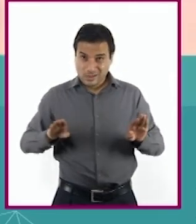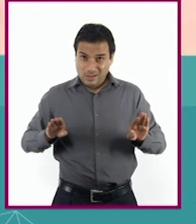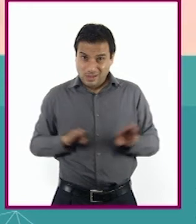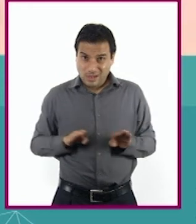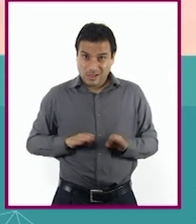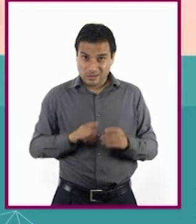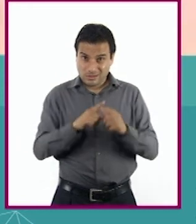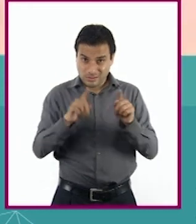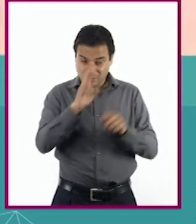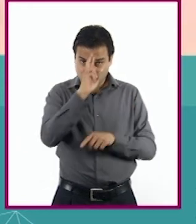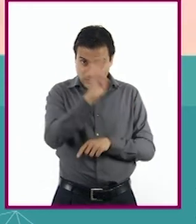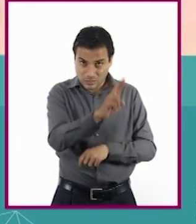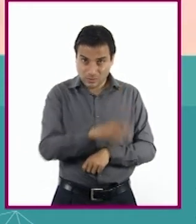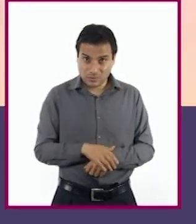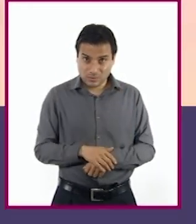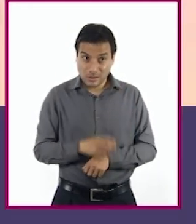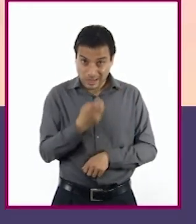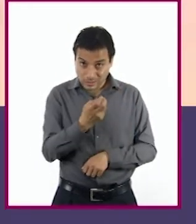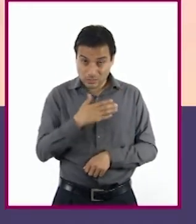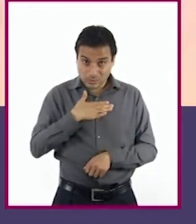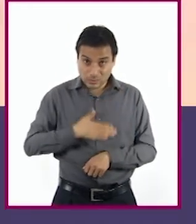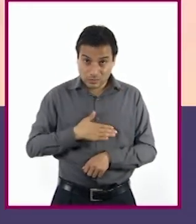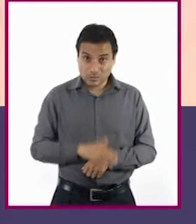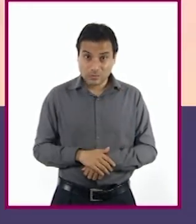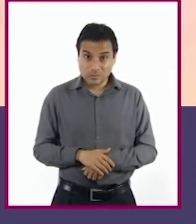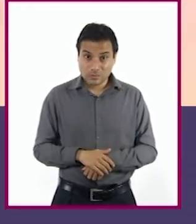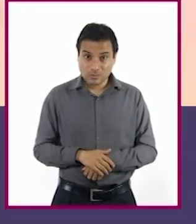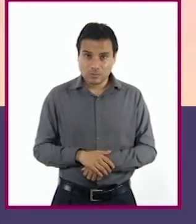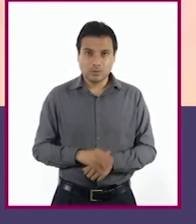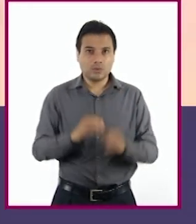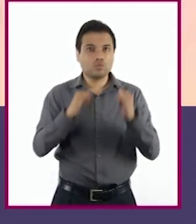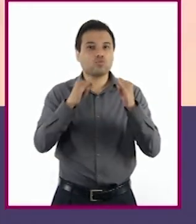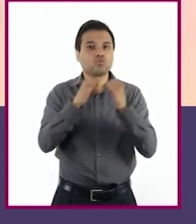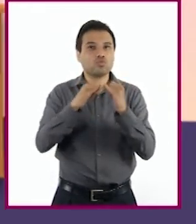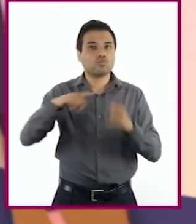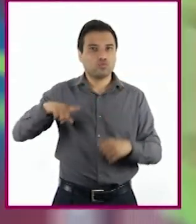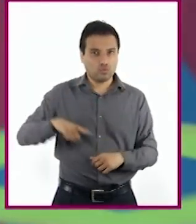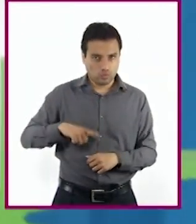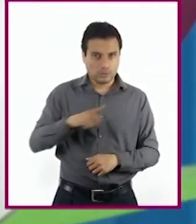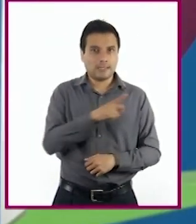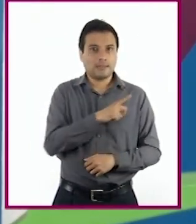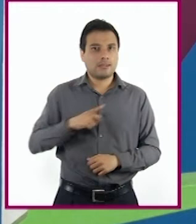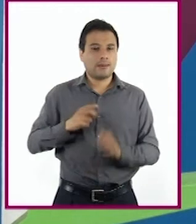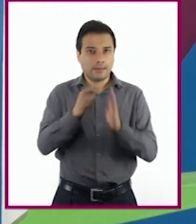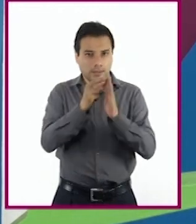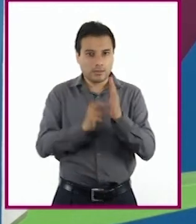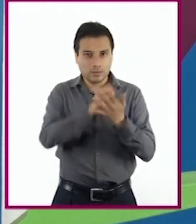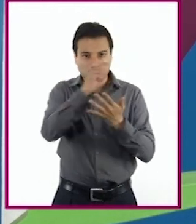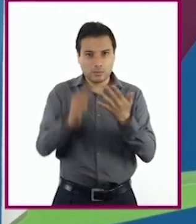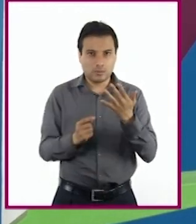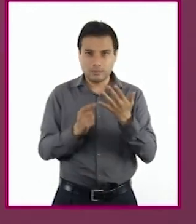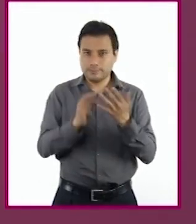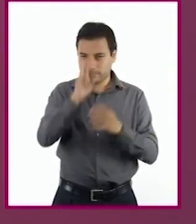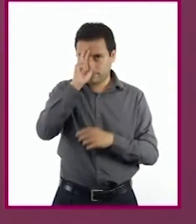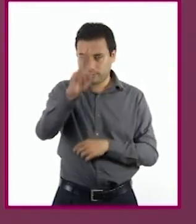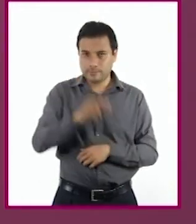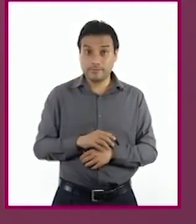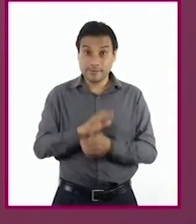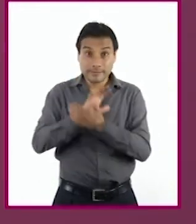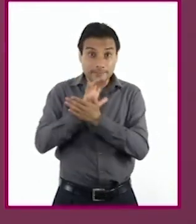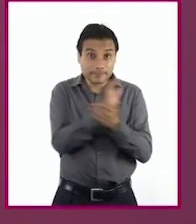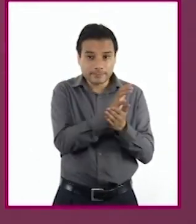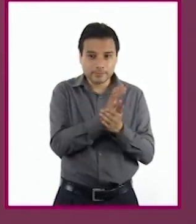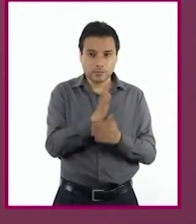el principio de equidad? Las instituciones tienen que promover estos principios. La discriminación no se puede